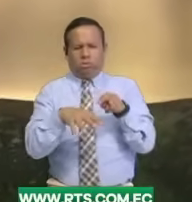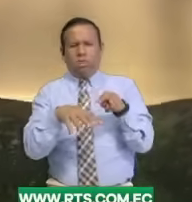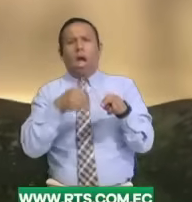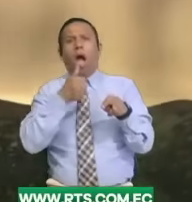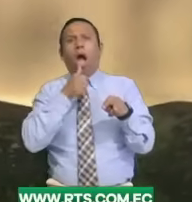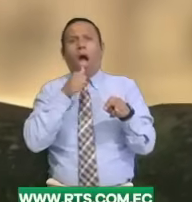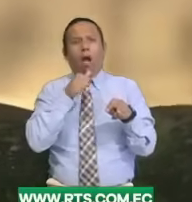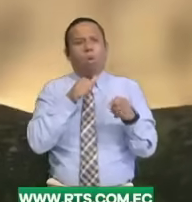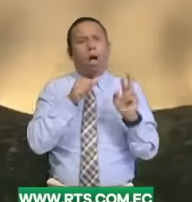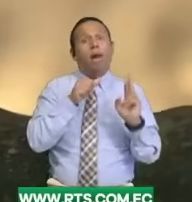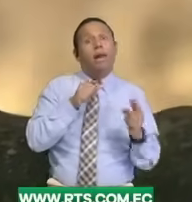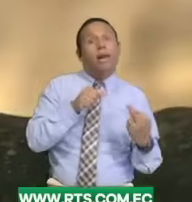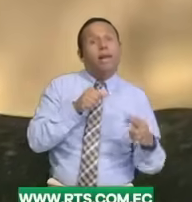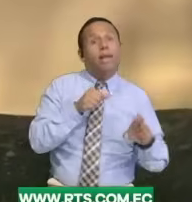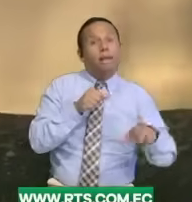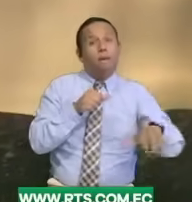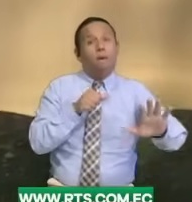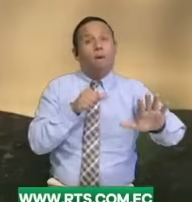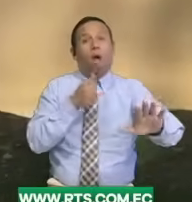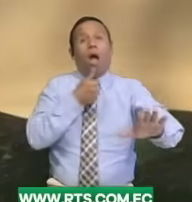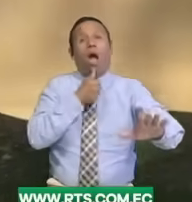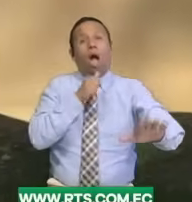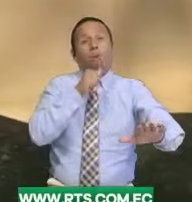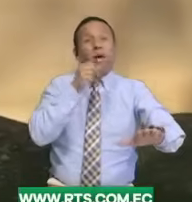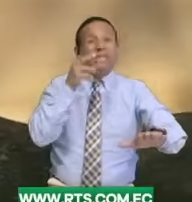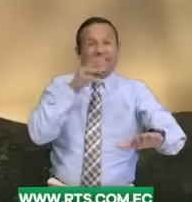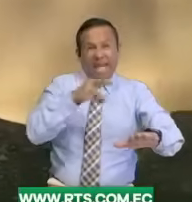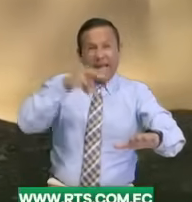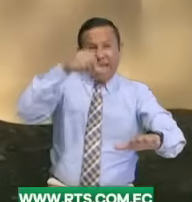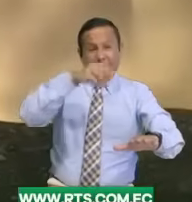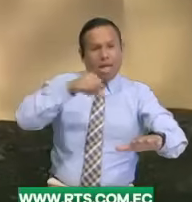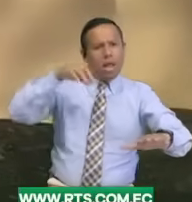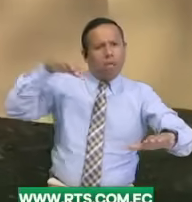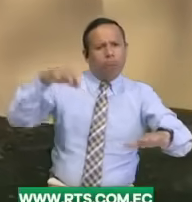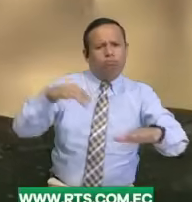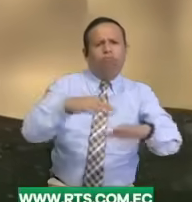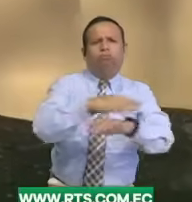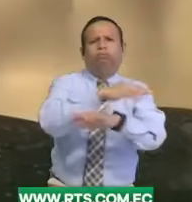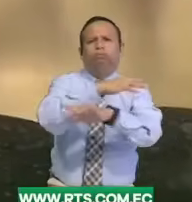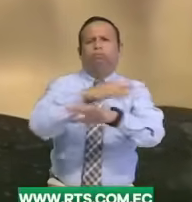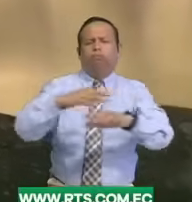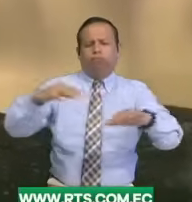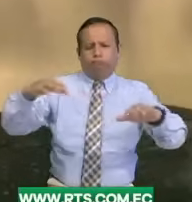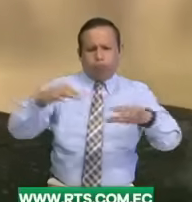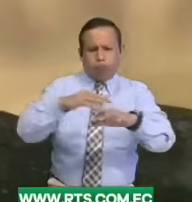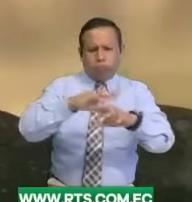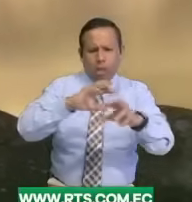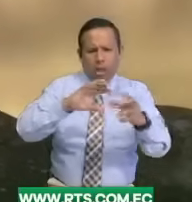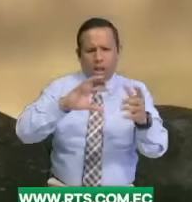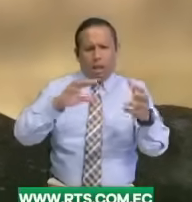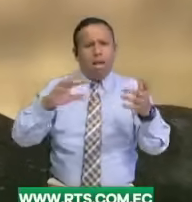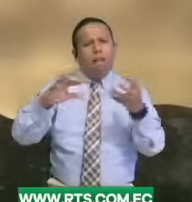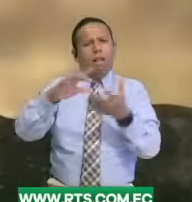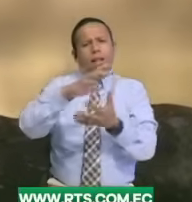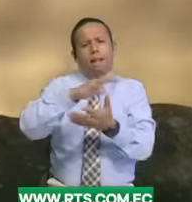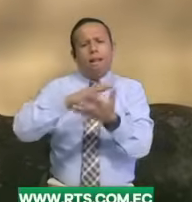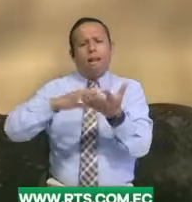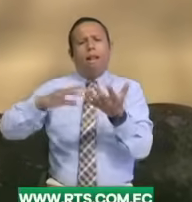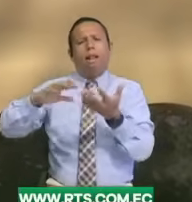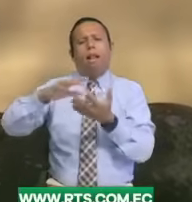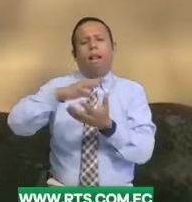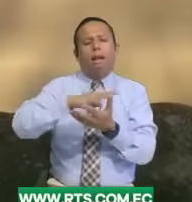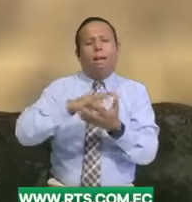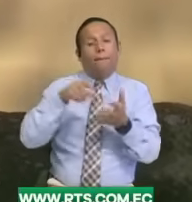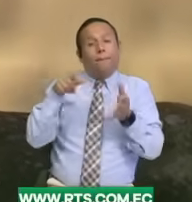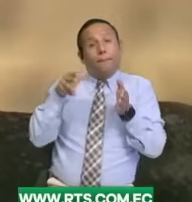del río con la entrada de mar, que es un agua ya salada, y tú veías el cambio de la coloración del agua. Este vendría a ser